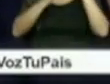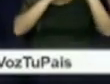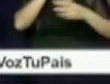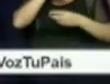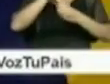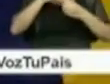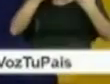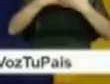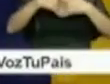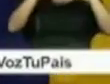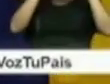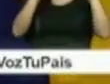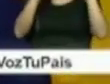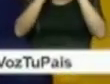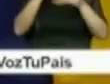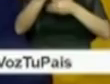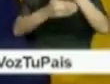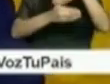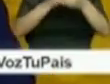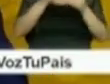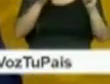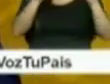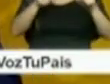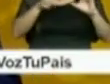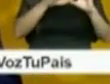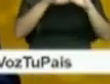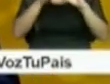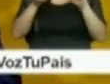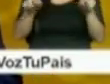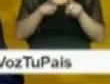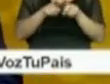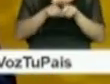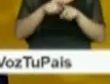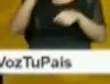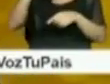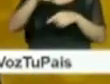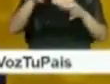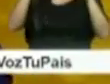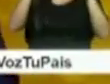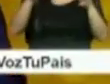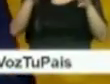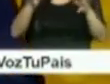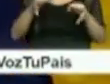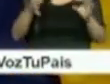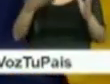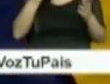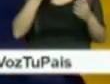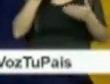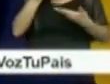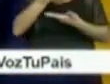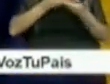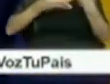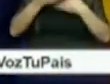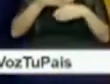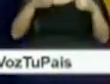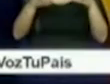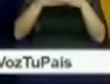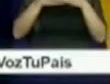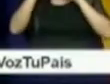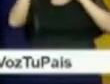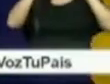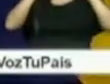para elevar el nivel de nuestras relaciones y formalizar una asociación